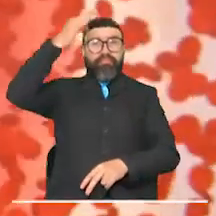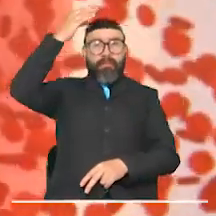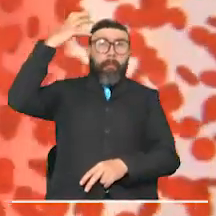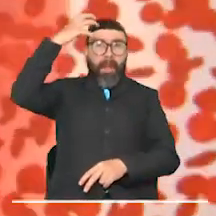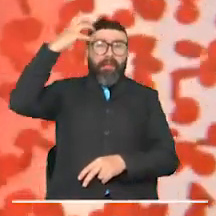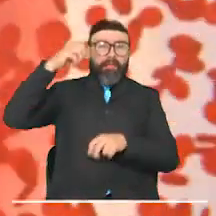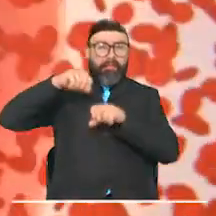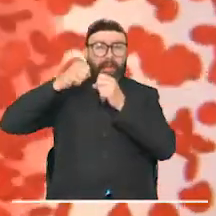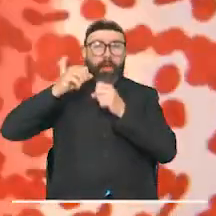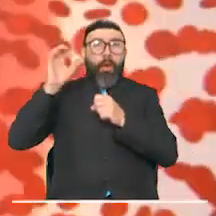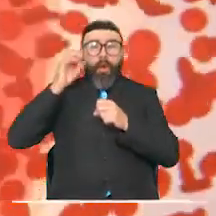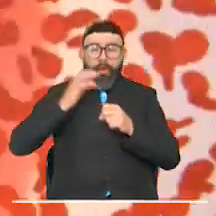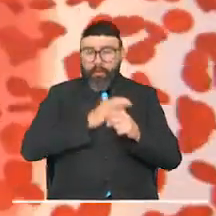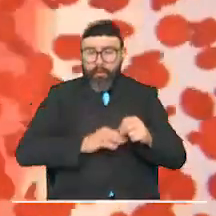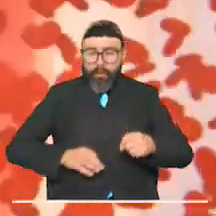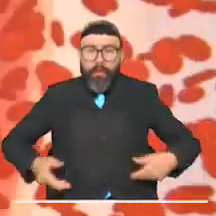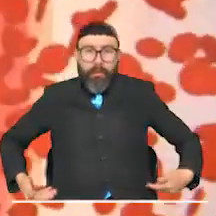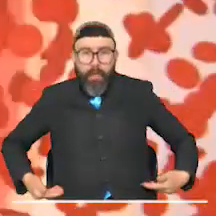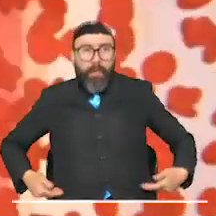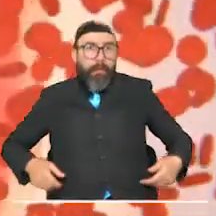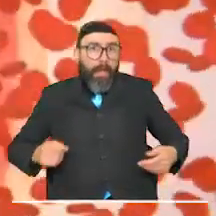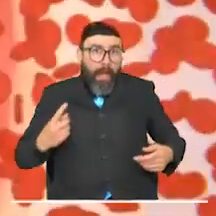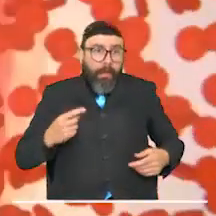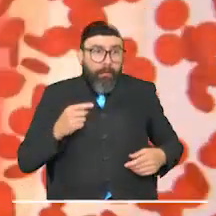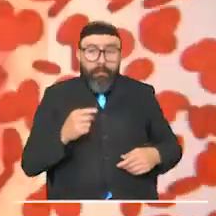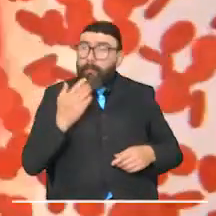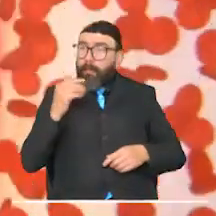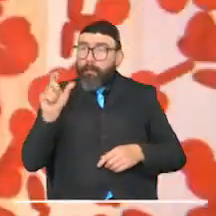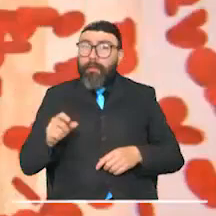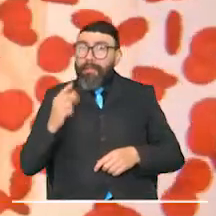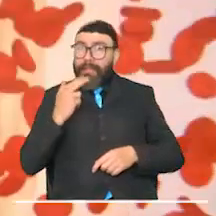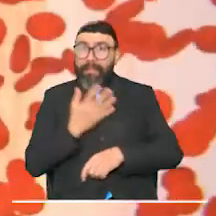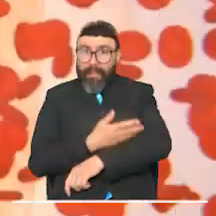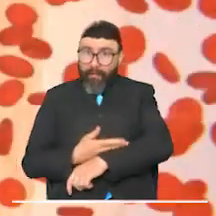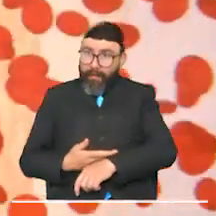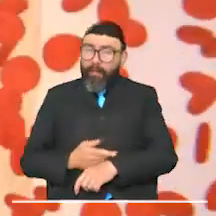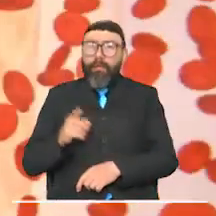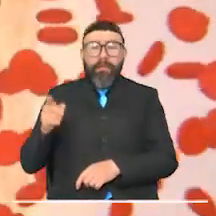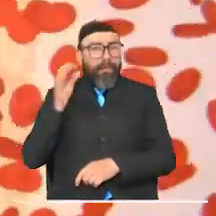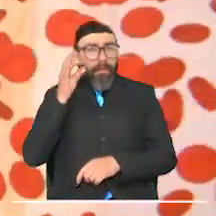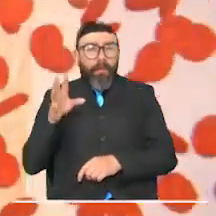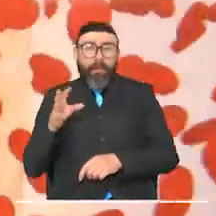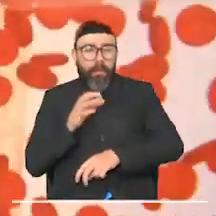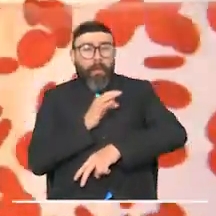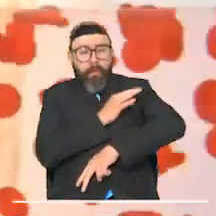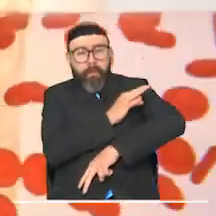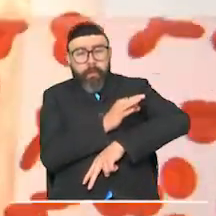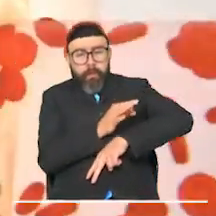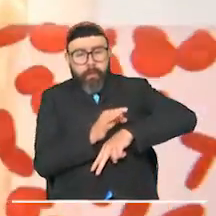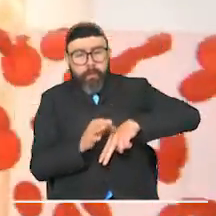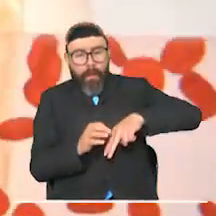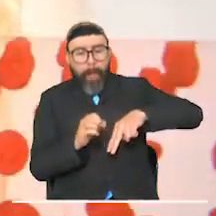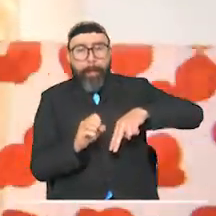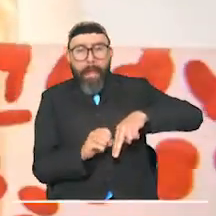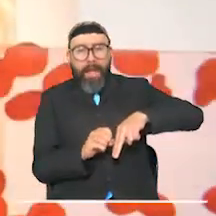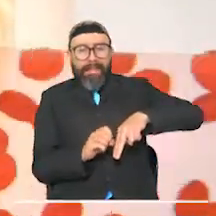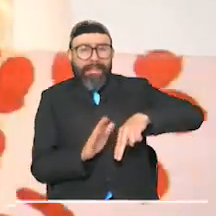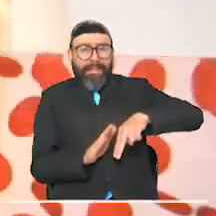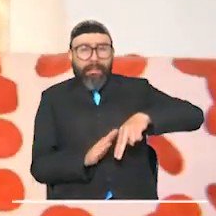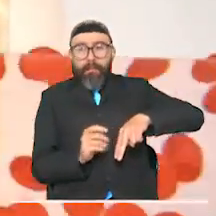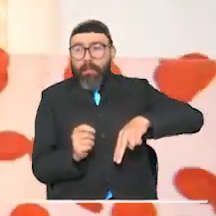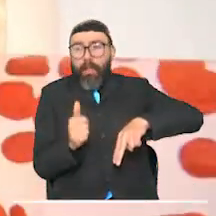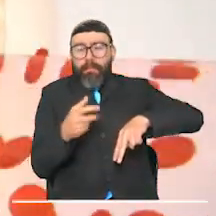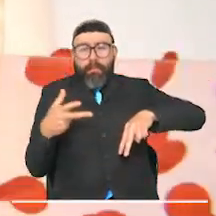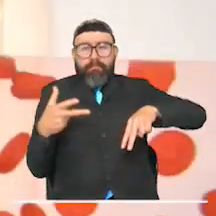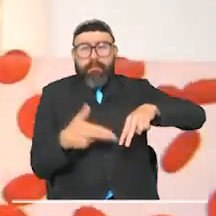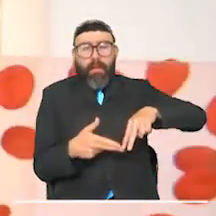ser una extremidad en el caso de los diabéticos que hemos tenido casos acá donde ha estado al punto de hacer una amputación